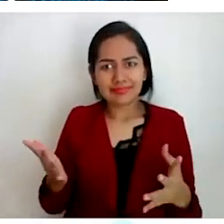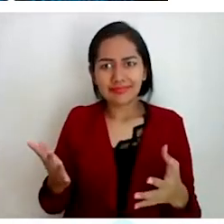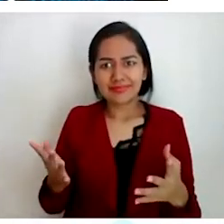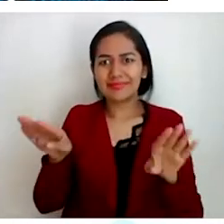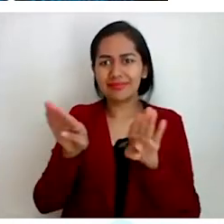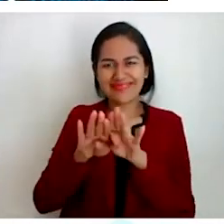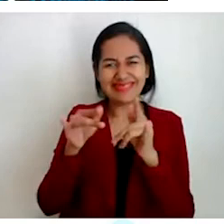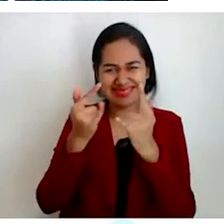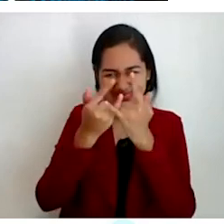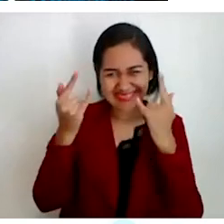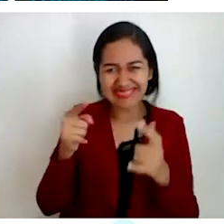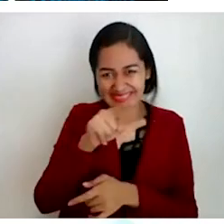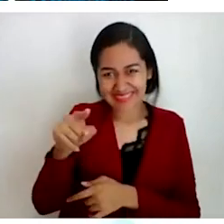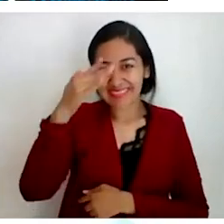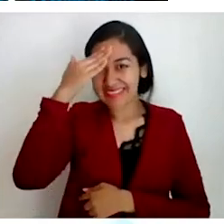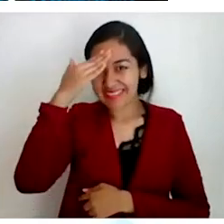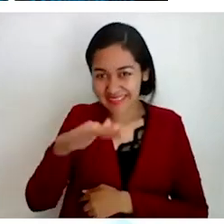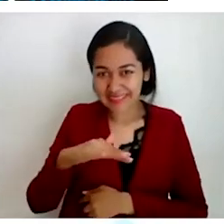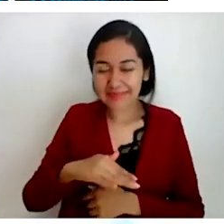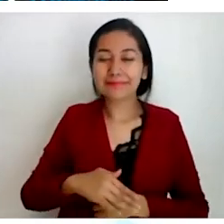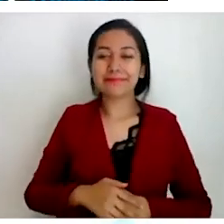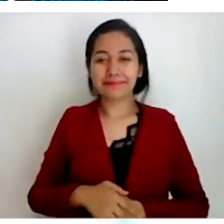caso, novelístico para Omega Man.